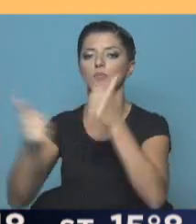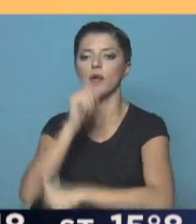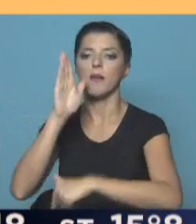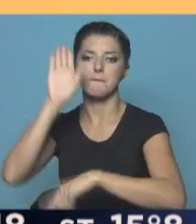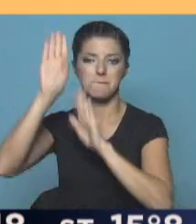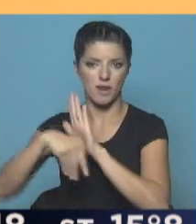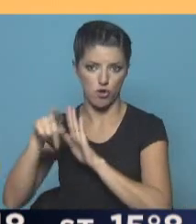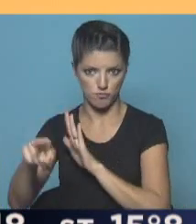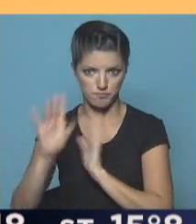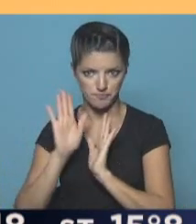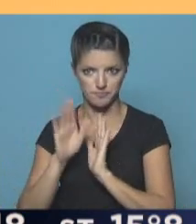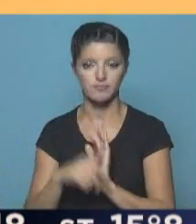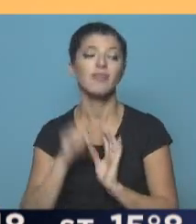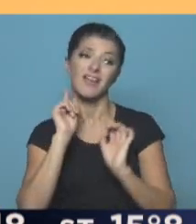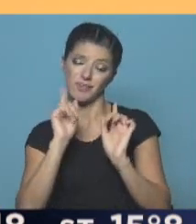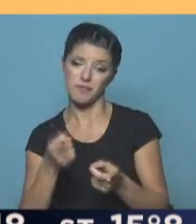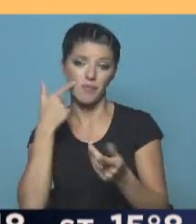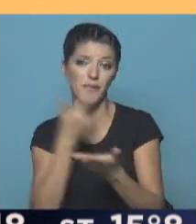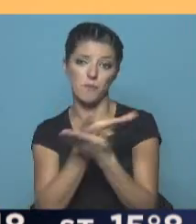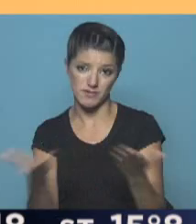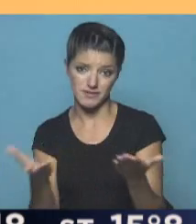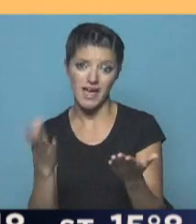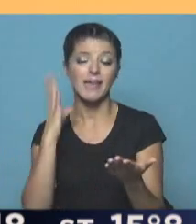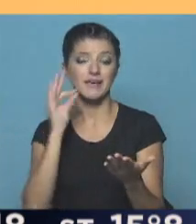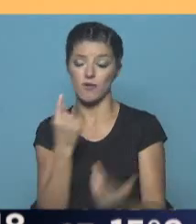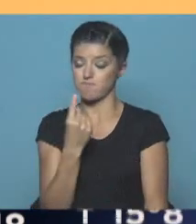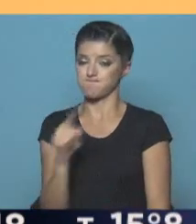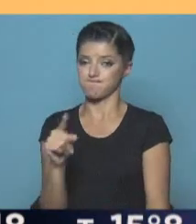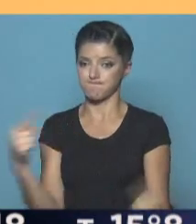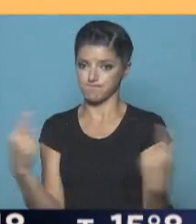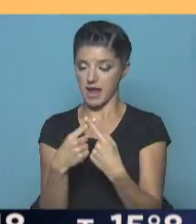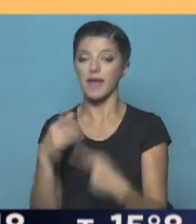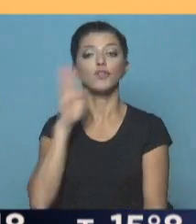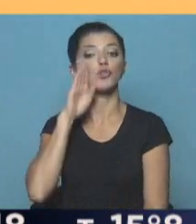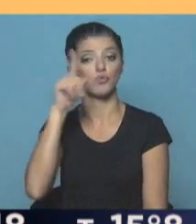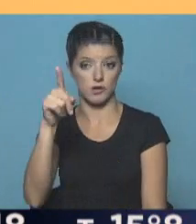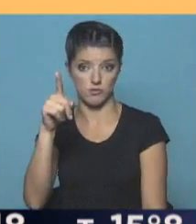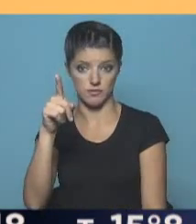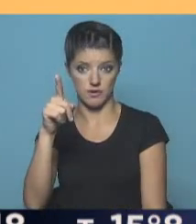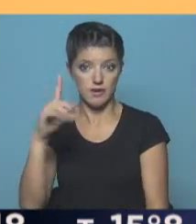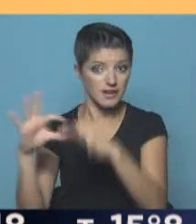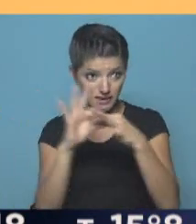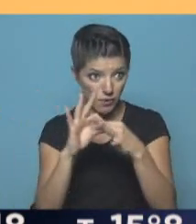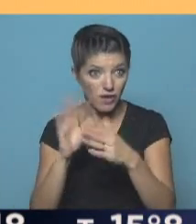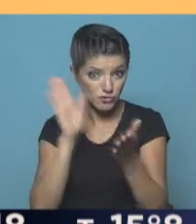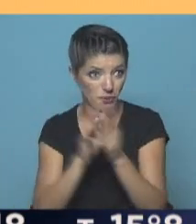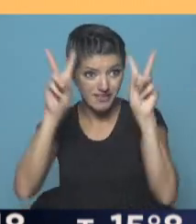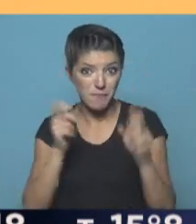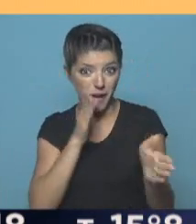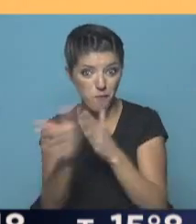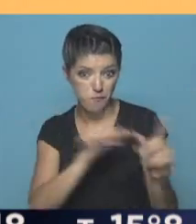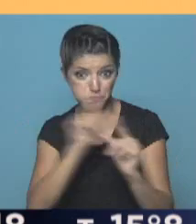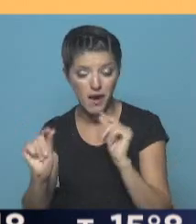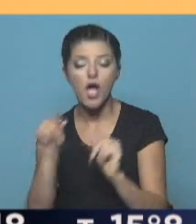inferior. Esto también te habla de un caso que es paradigmático en los Estados Unidos y que tiene que ver con la inmigración, justamente cuando Donald